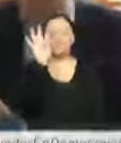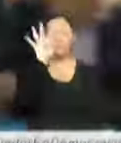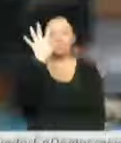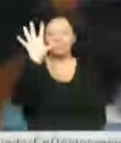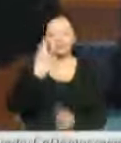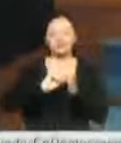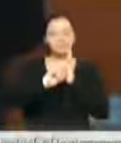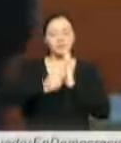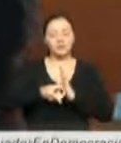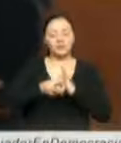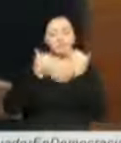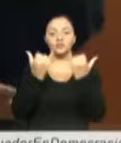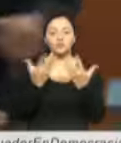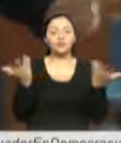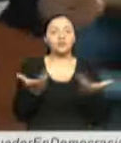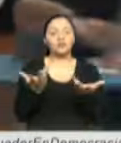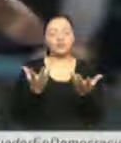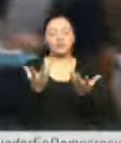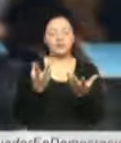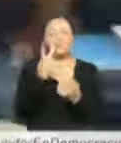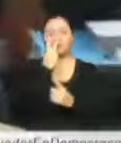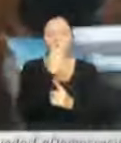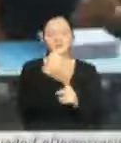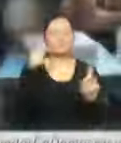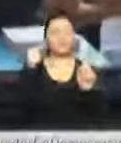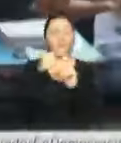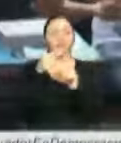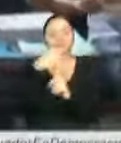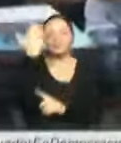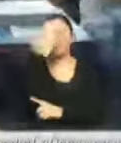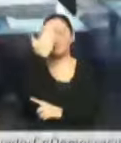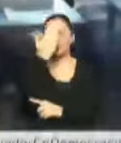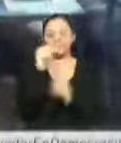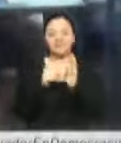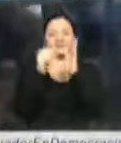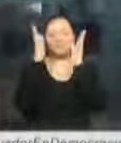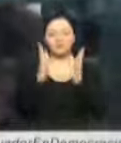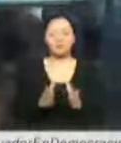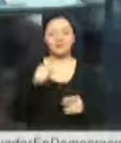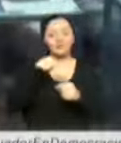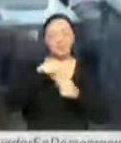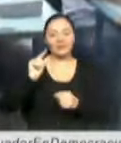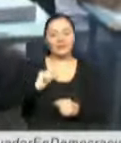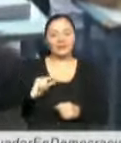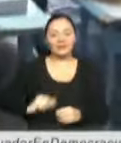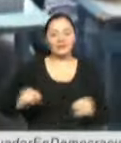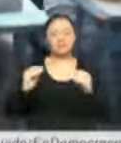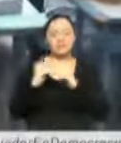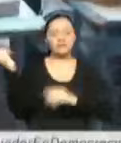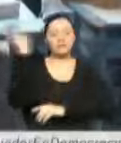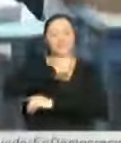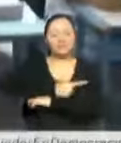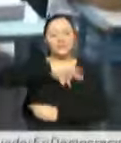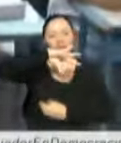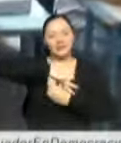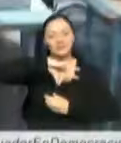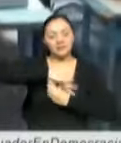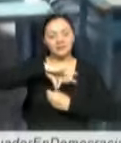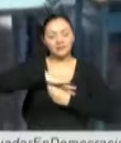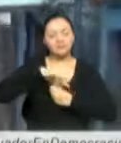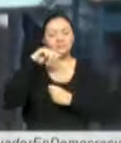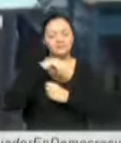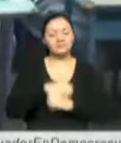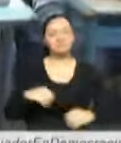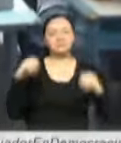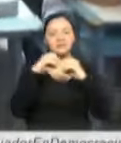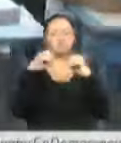7:45 de la mañana. Usted lo está viendo en vivo y en directo a través de la pantalla de Tele Ciudadana. Los detalles de esta jornada electoral. Esto